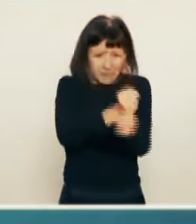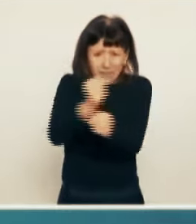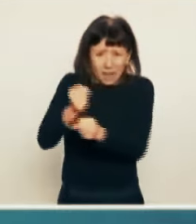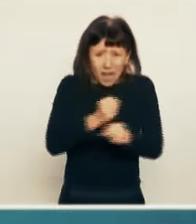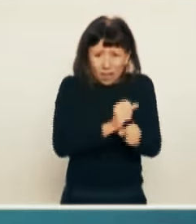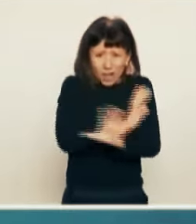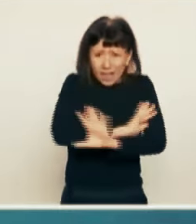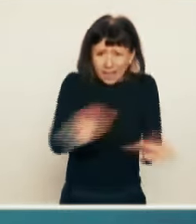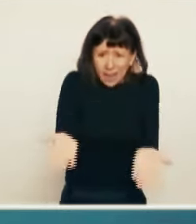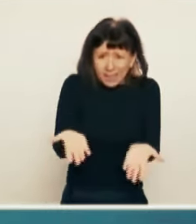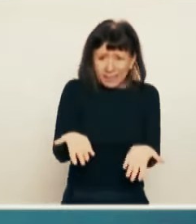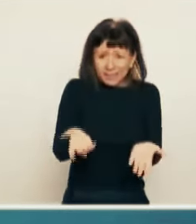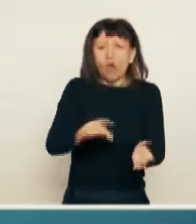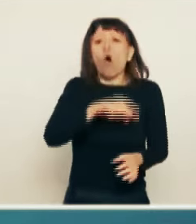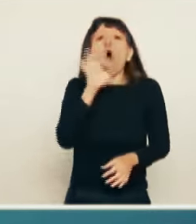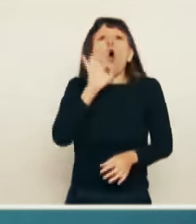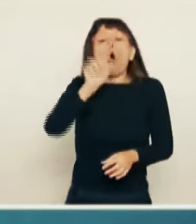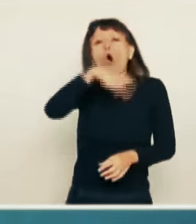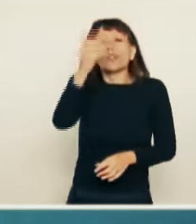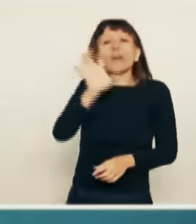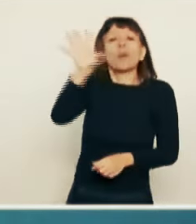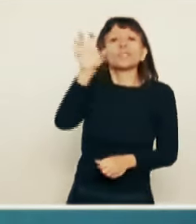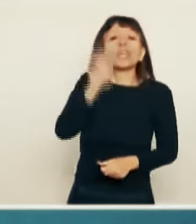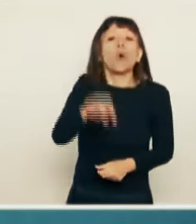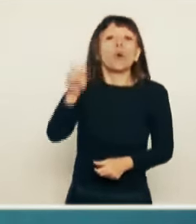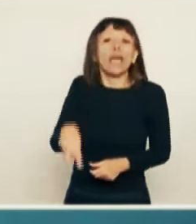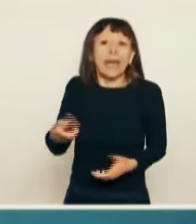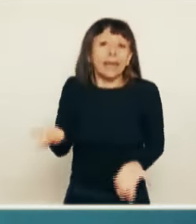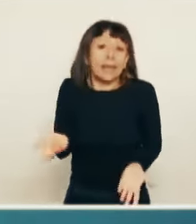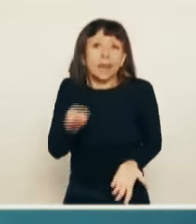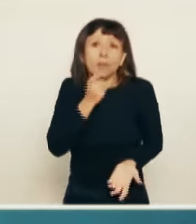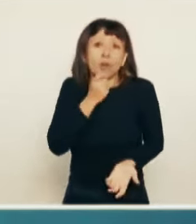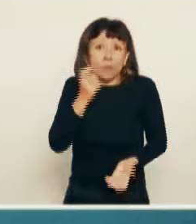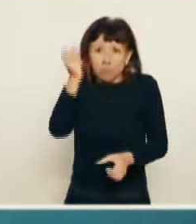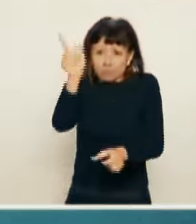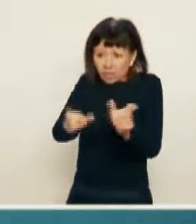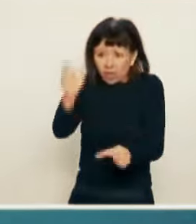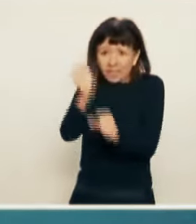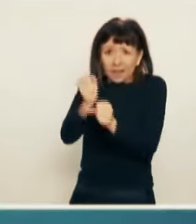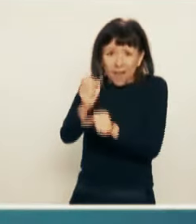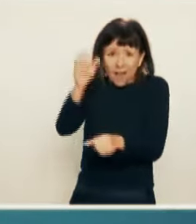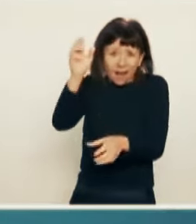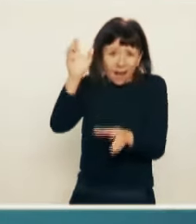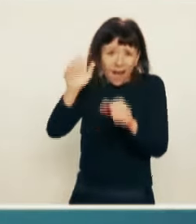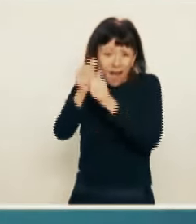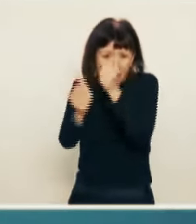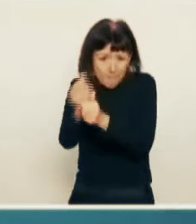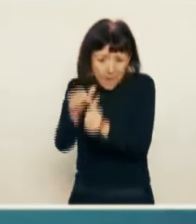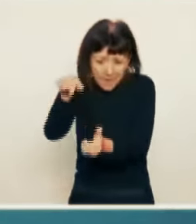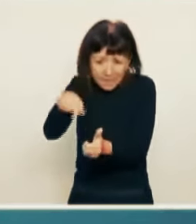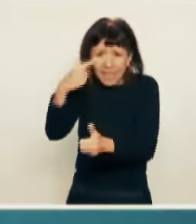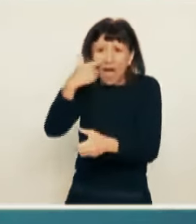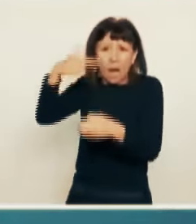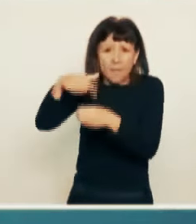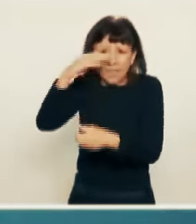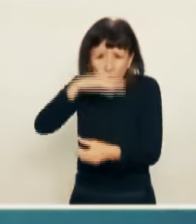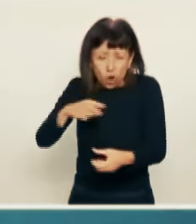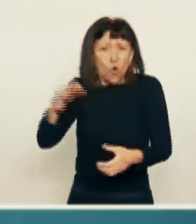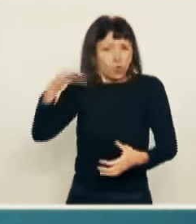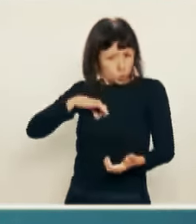petróleo. Uno puede ir a Neuquén, pero los que trabajan en el petróleo, los trabajadores con muy buenos sueldos,